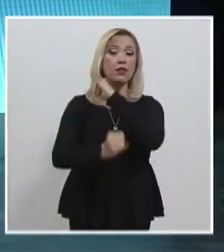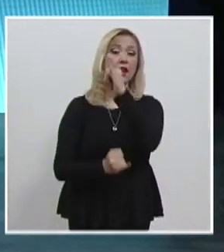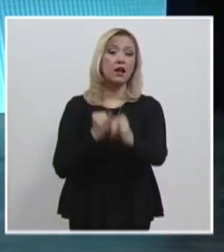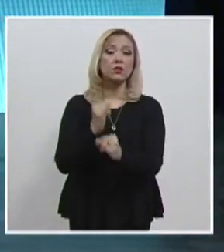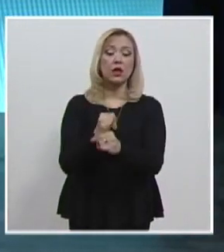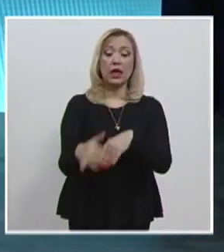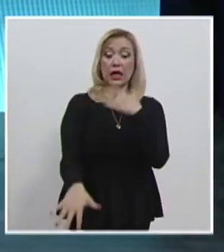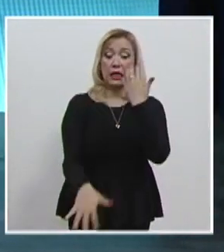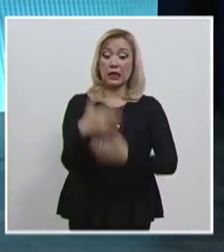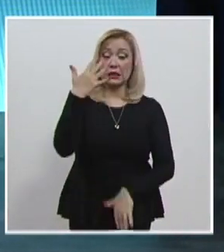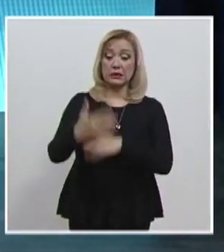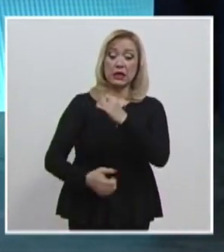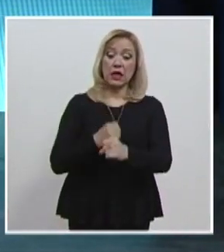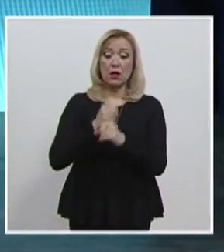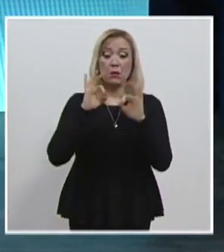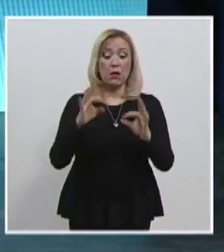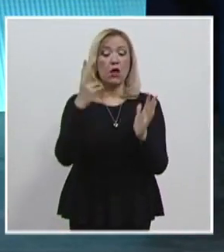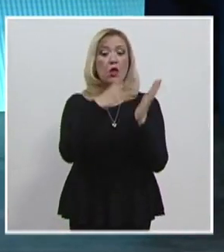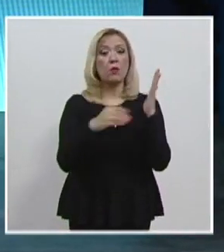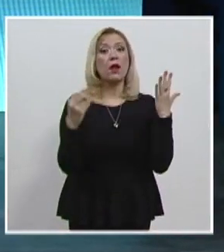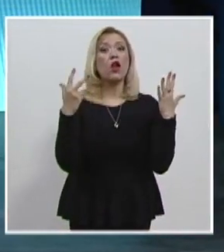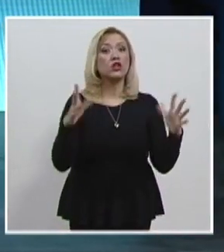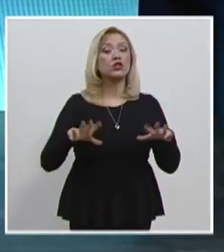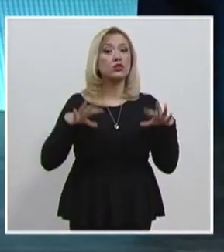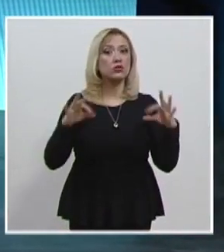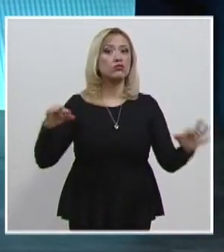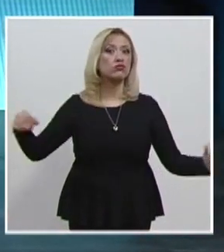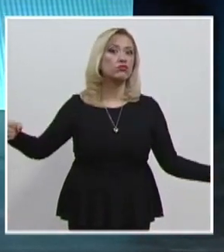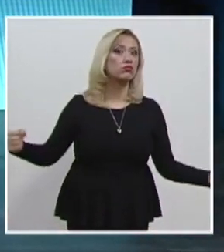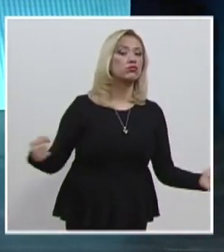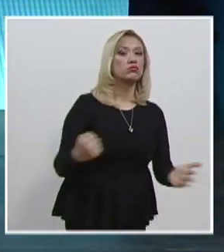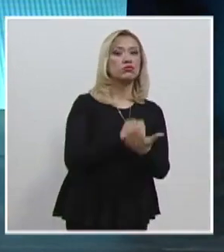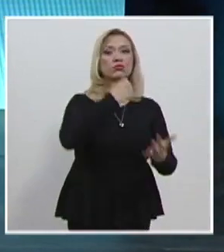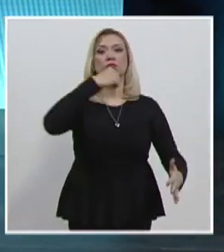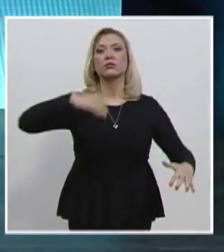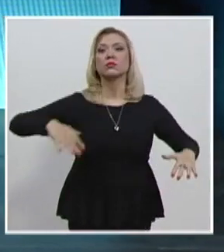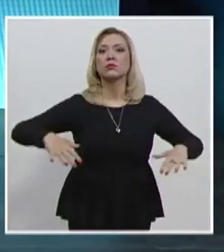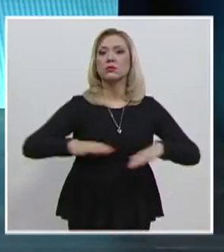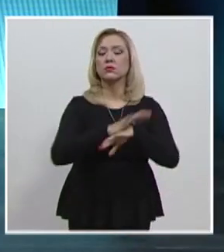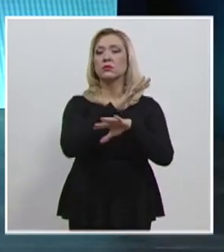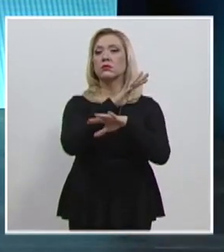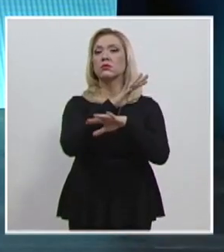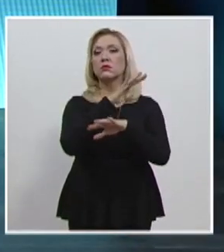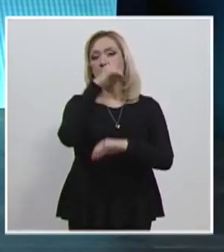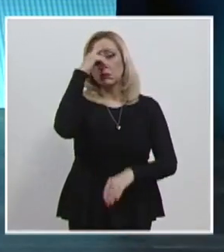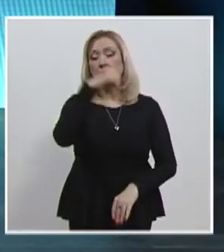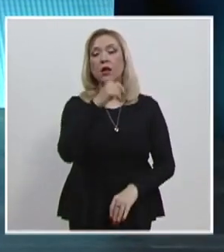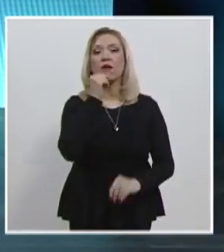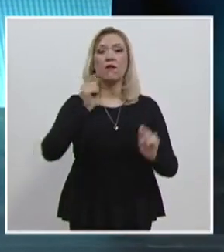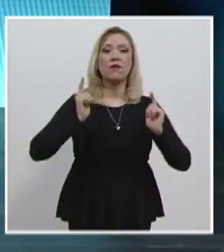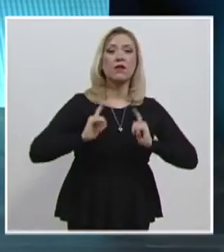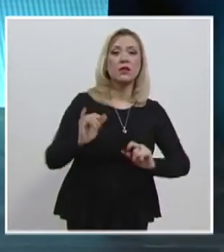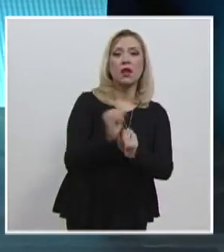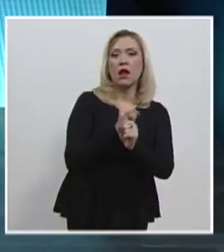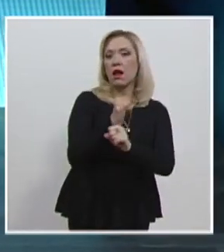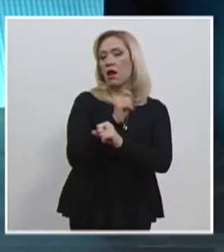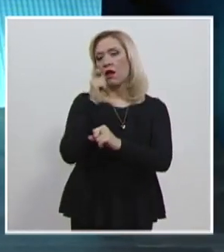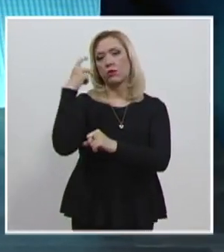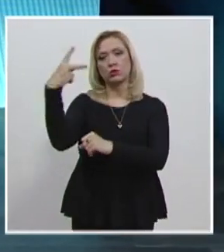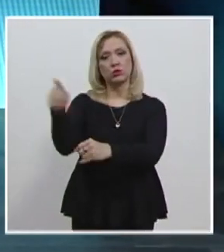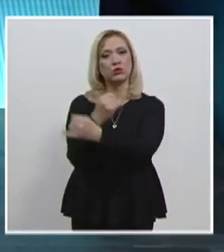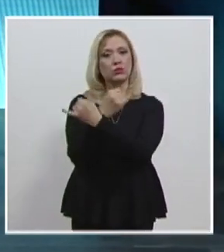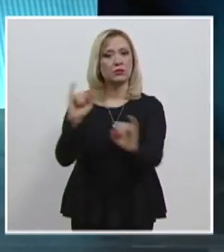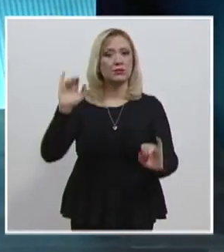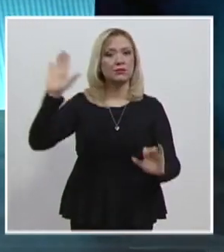la Reforma constitucional de 2008 y en el que también se analiza la autonomía de las fiscalías en México Juan Carlos